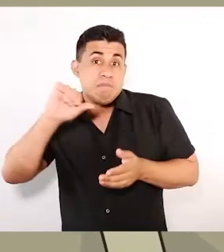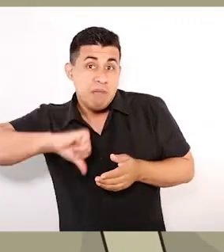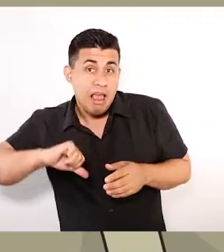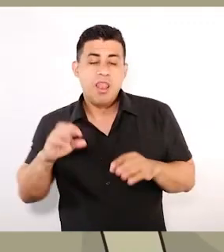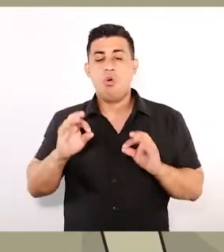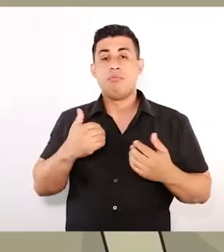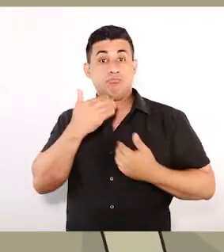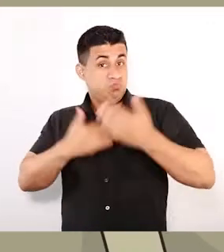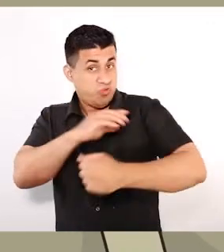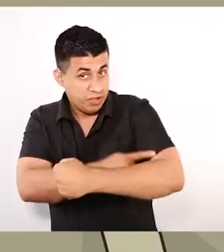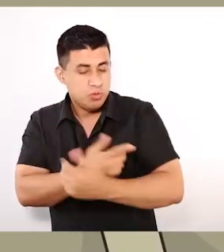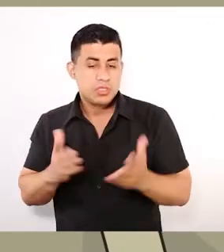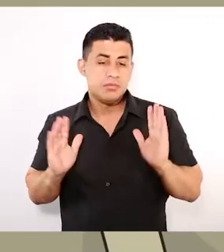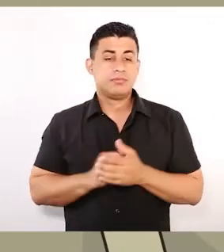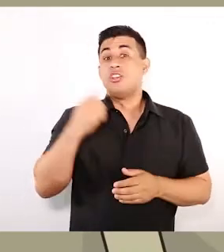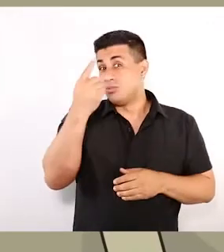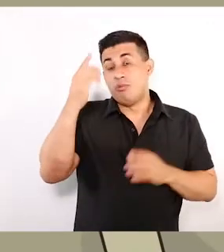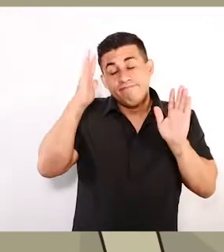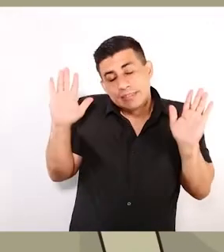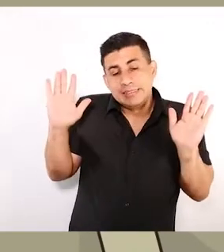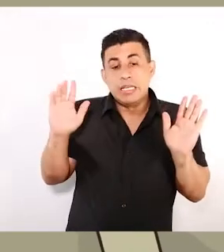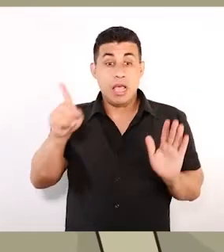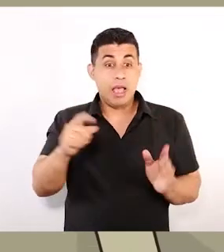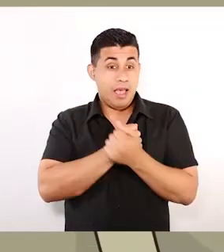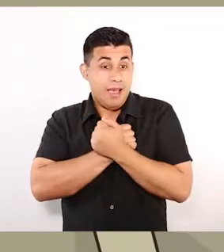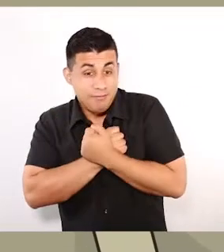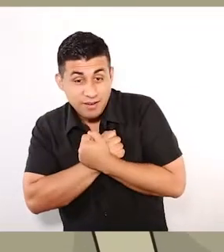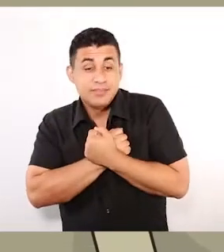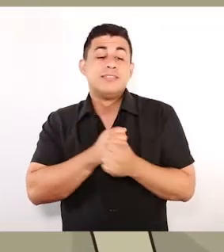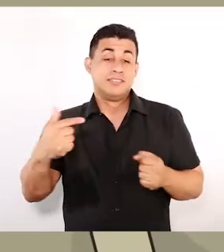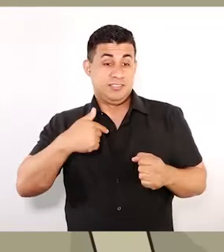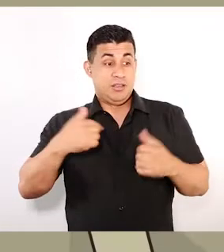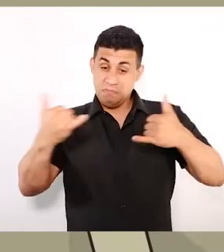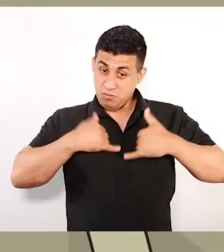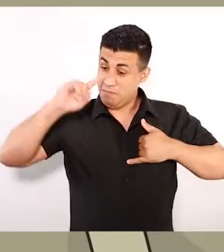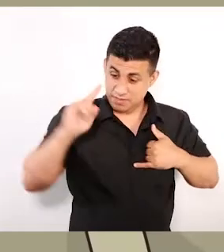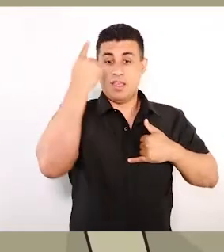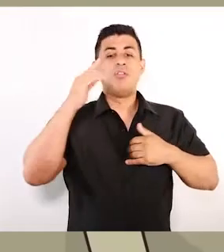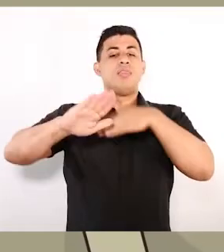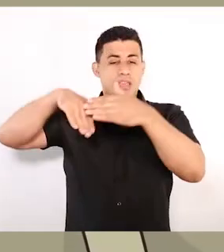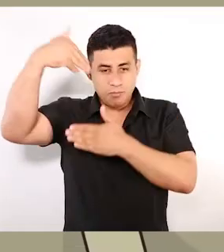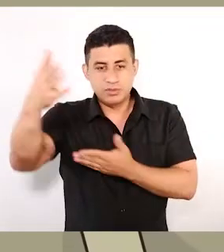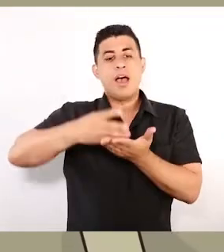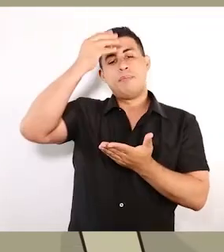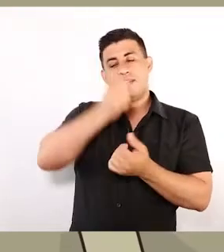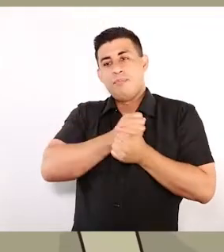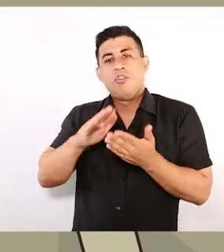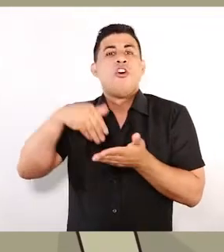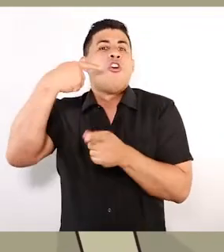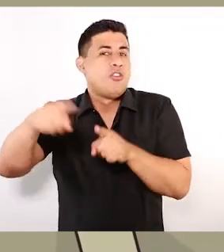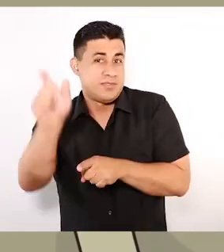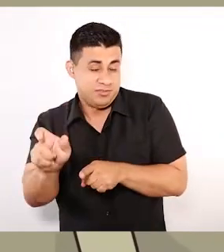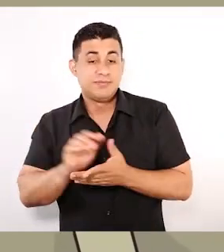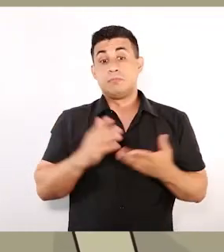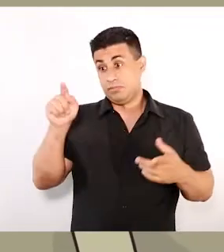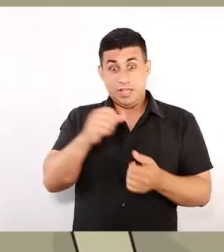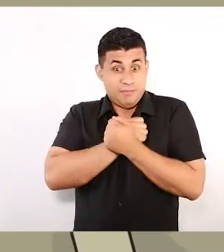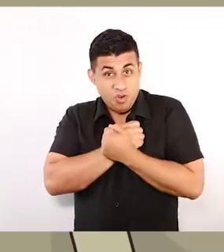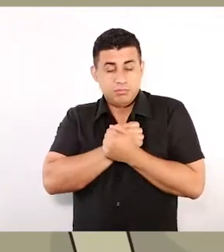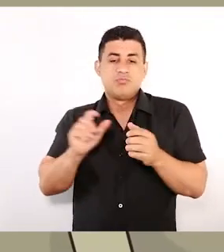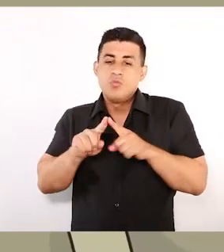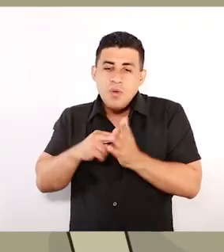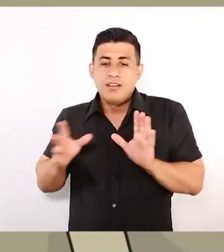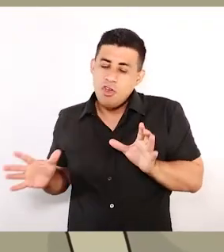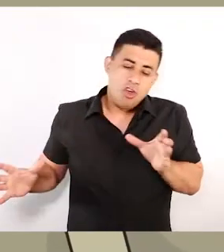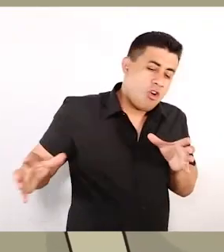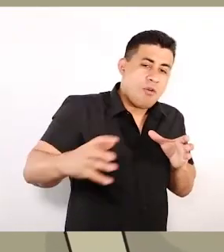con defectos y virtudes. Solo así, amándonos a nosotros mismos, luego podemos aprender a compartir ese